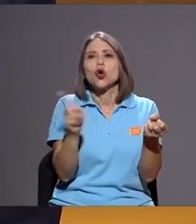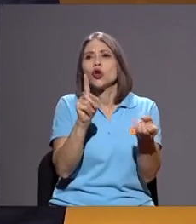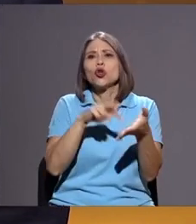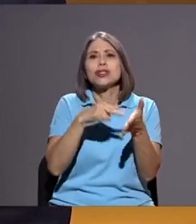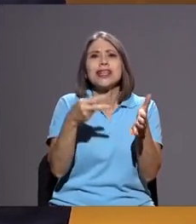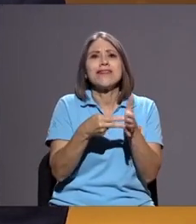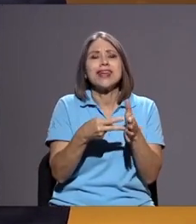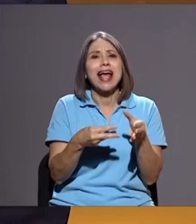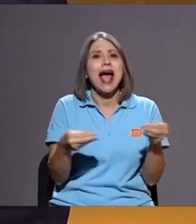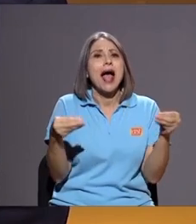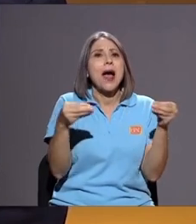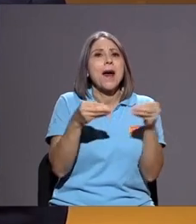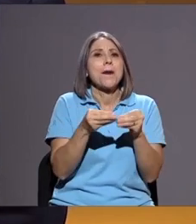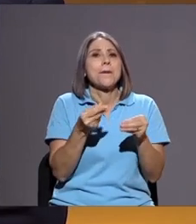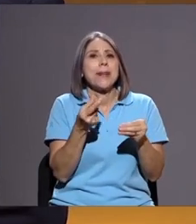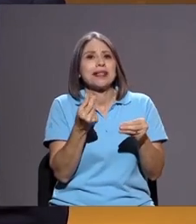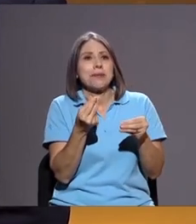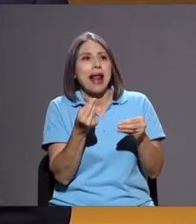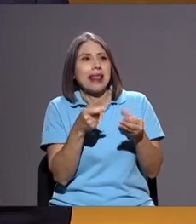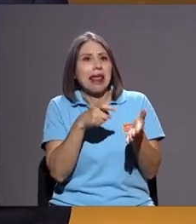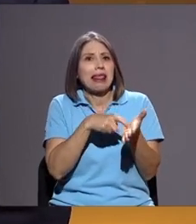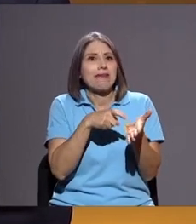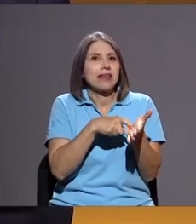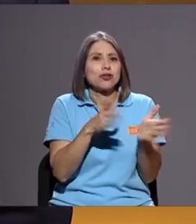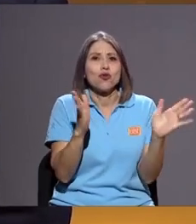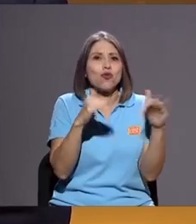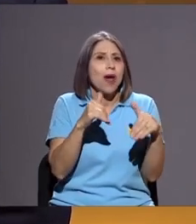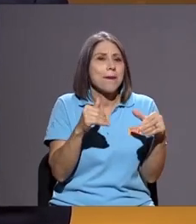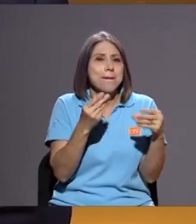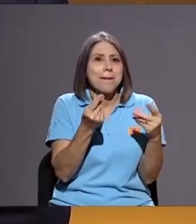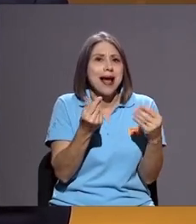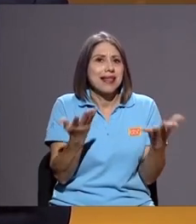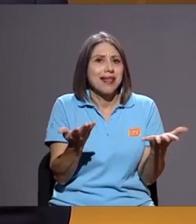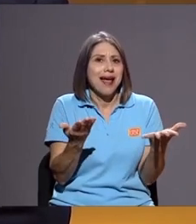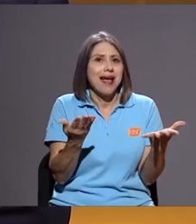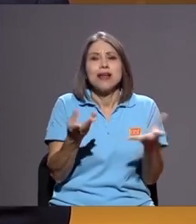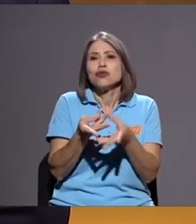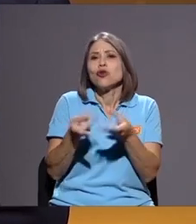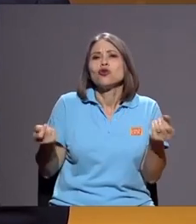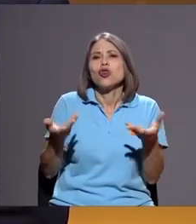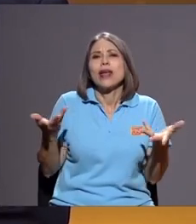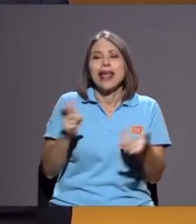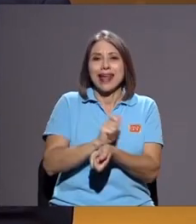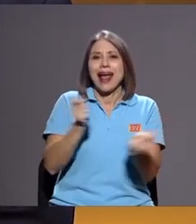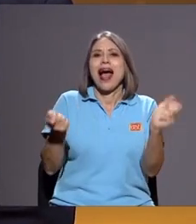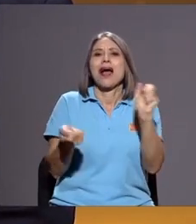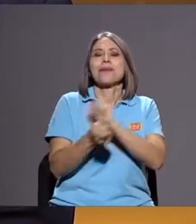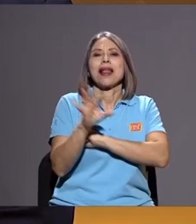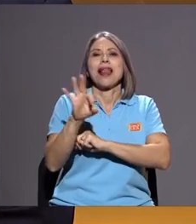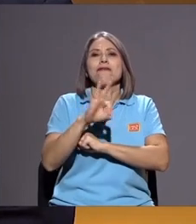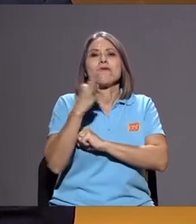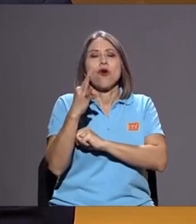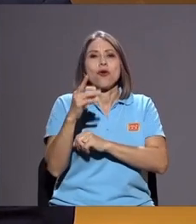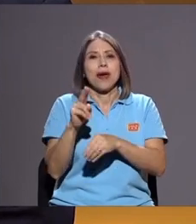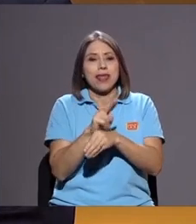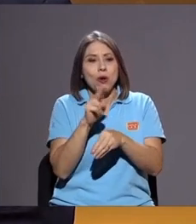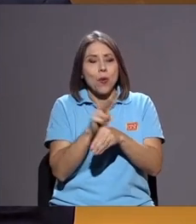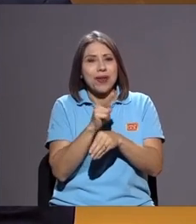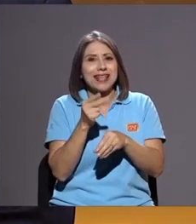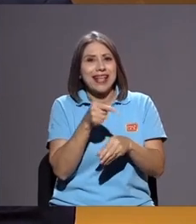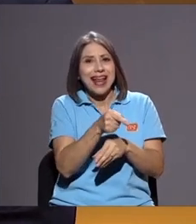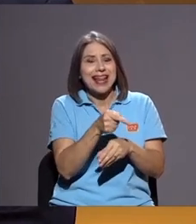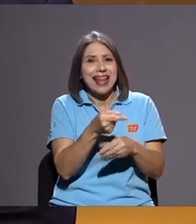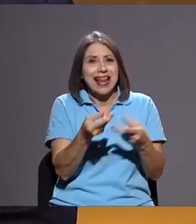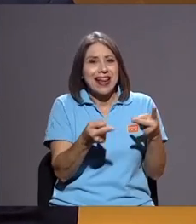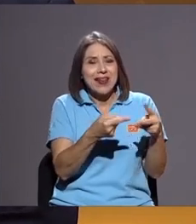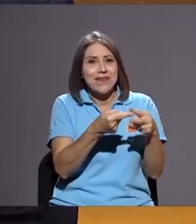fisco porque el fisco no tiene más plata la solución de los problemas es cambiar la forma de operar el fisco y eso es muy fácil decirlo